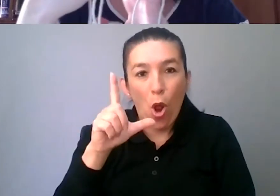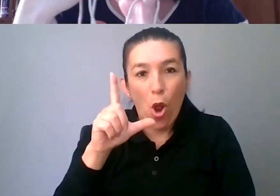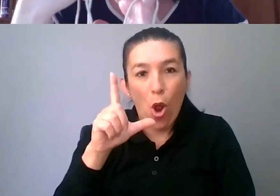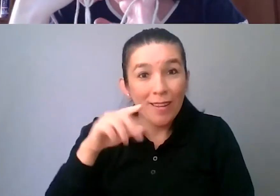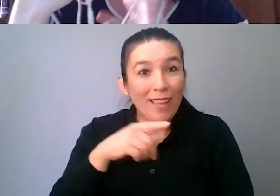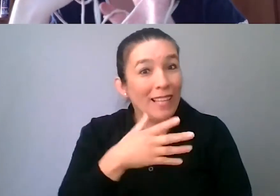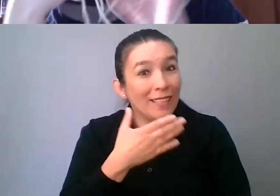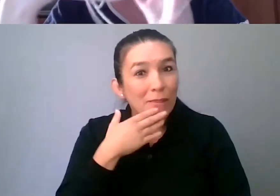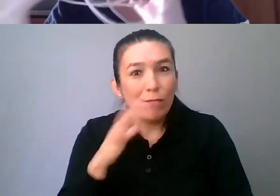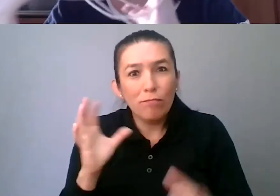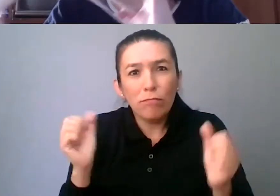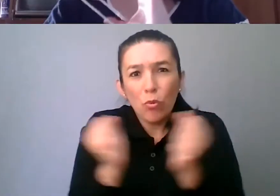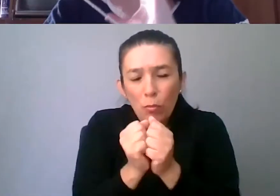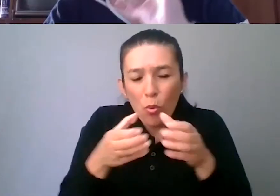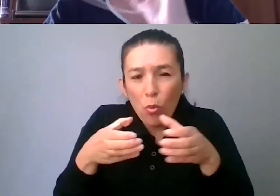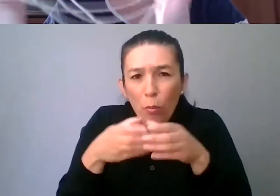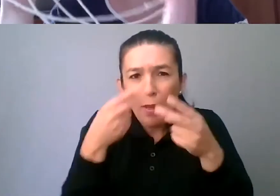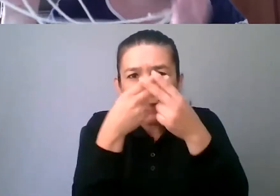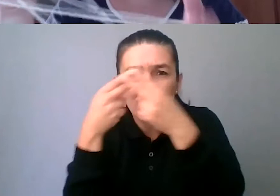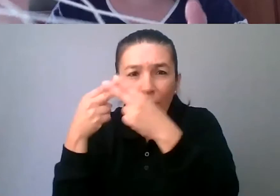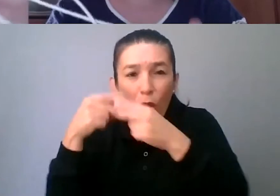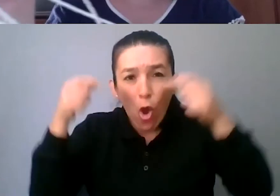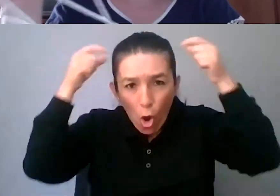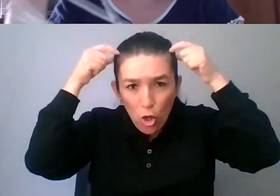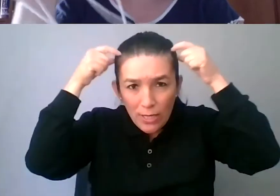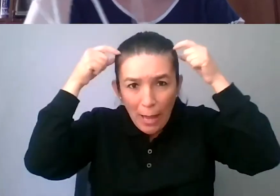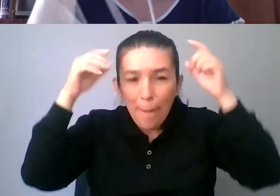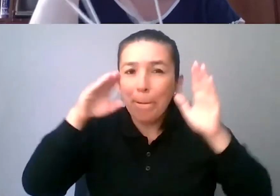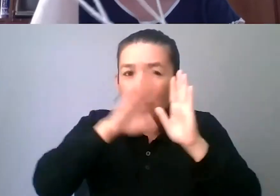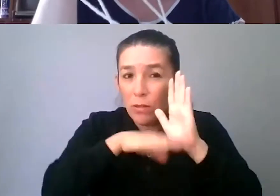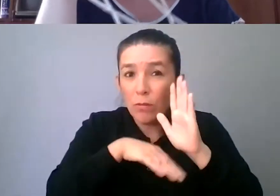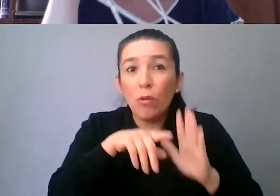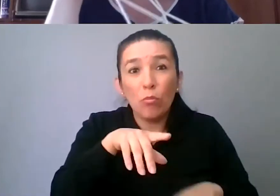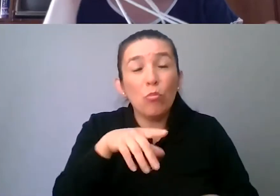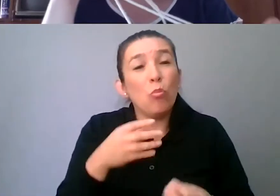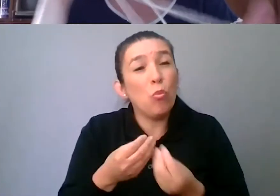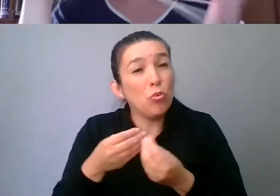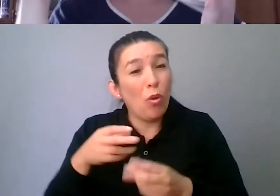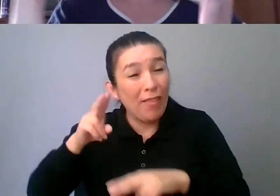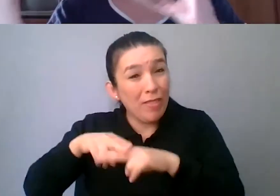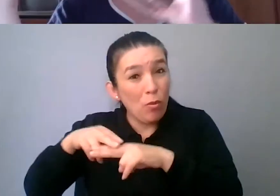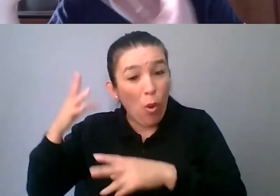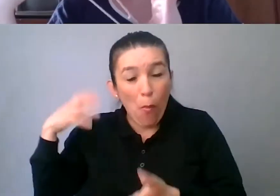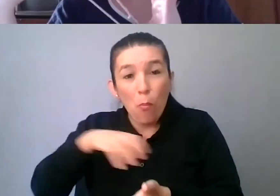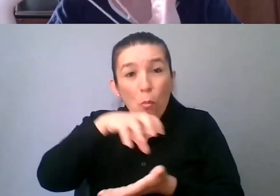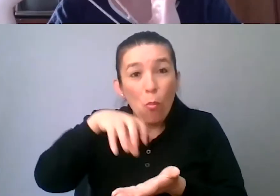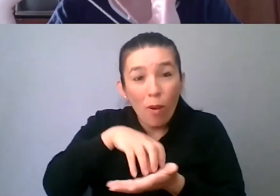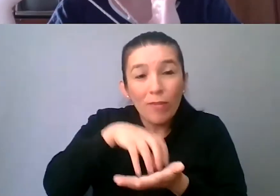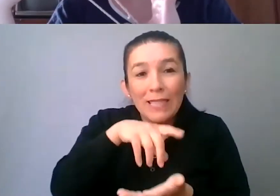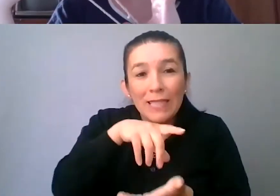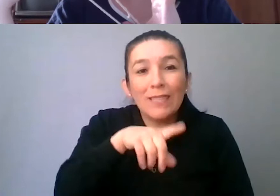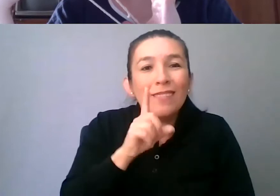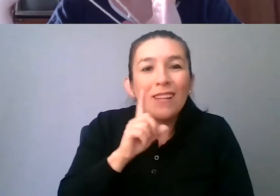Menor. Entonces, en el hemisferio norte, muchos pueblos antiguos tienen figuras que son de una sola estrella, como esta.